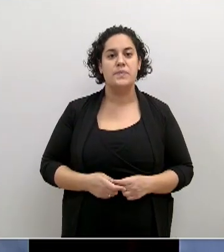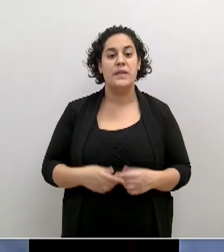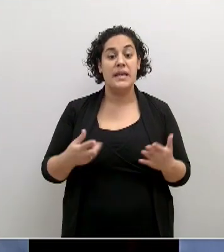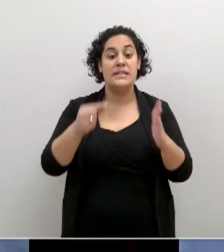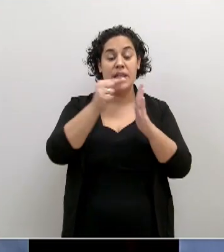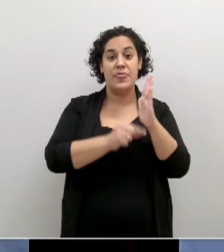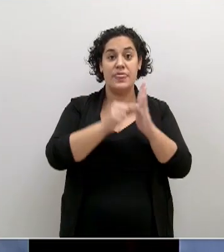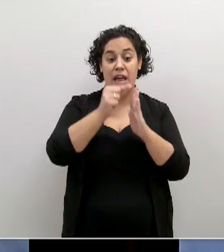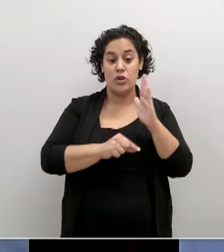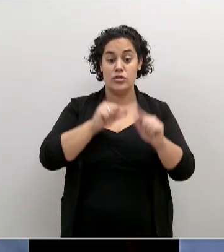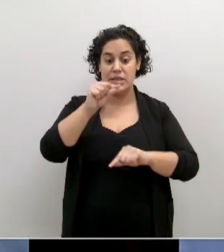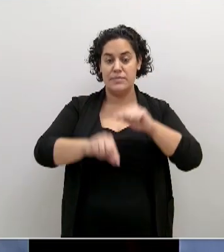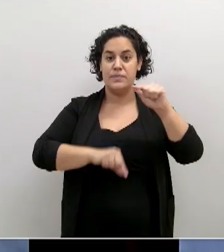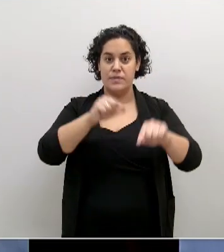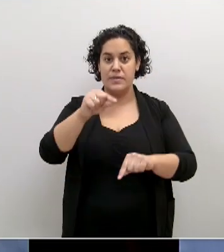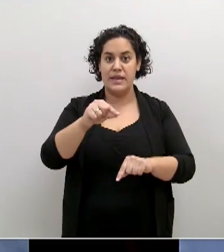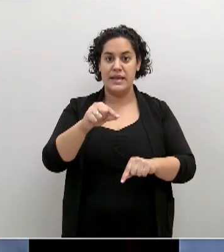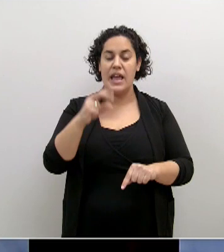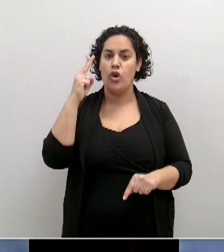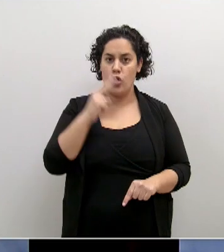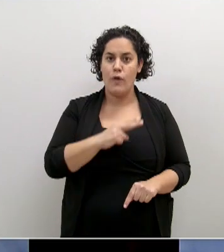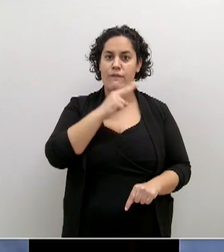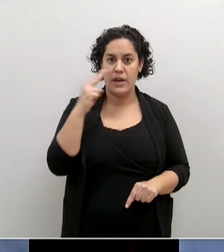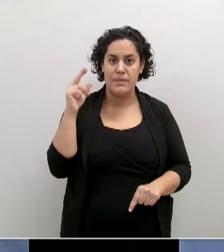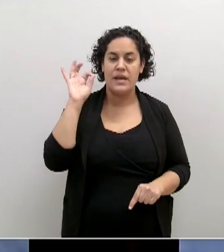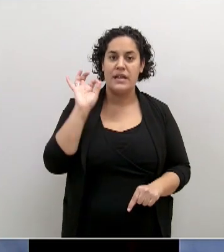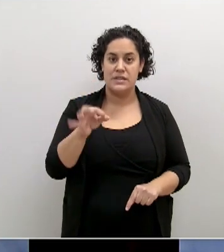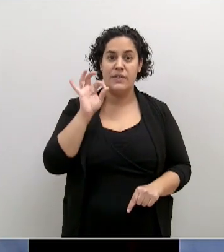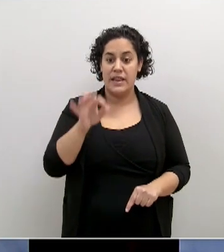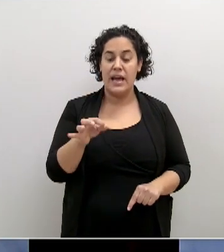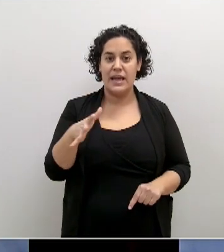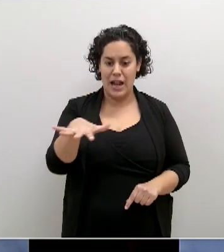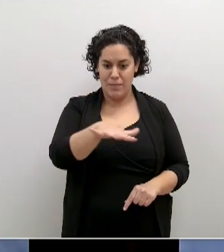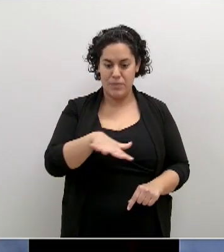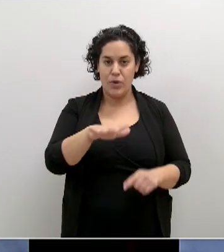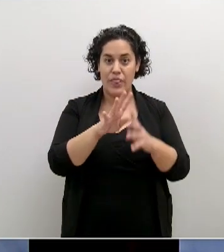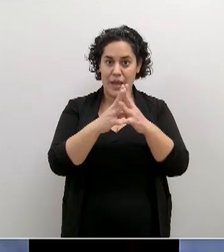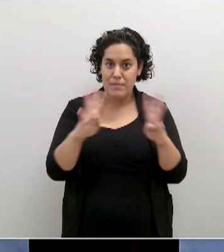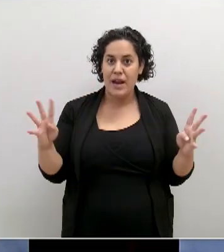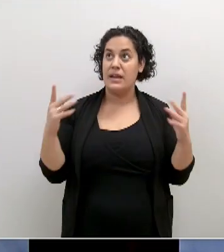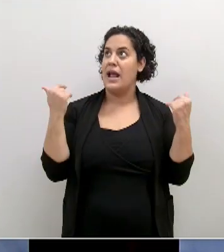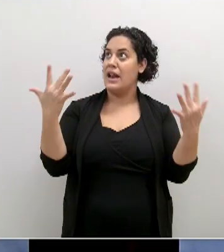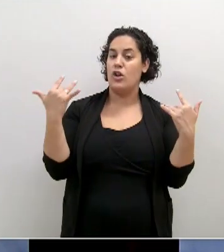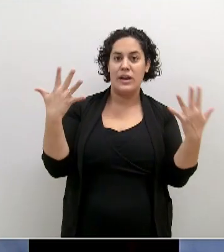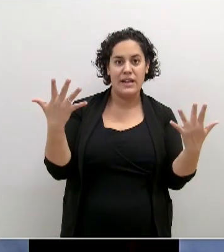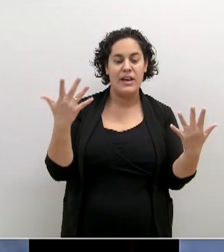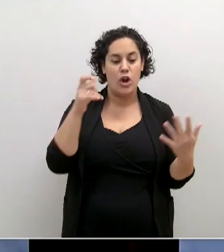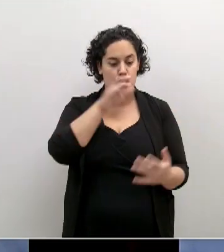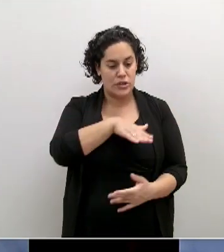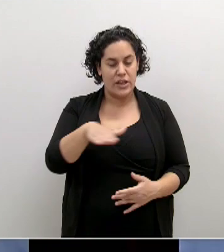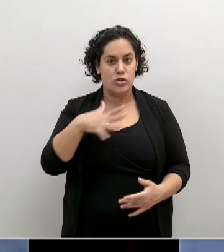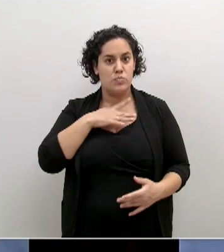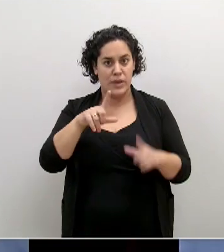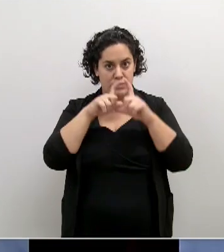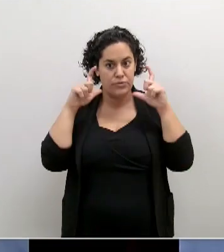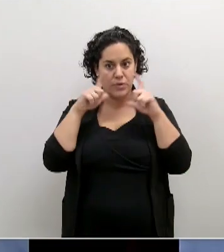datos epidemiológicos que confirmen que efectivamente se están produciendo brotes en ese entorno, ya que está el aire libre, los niños suelen llevar